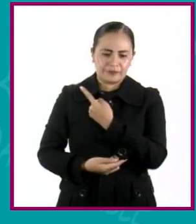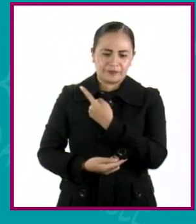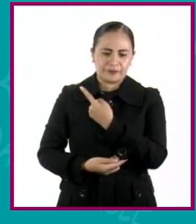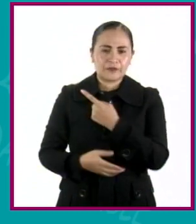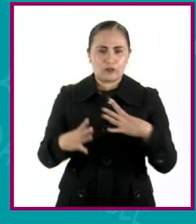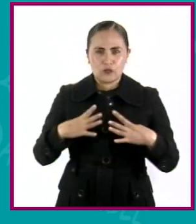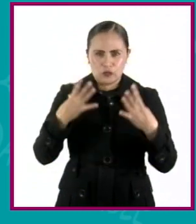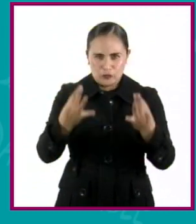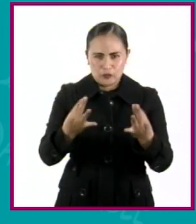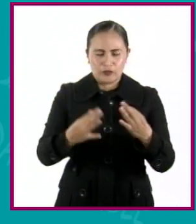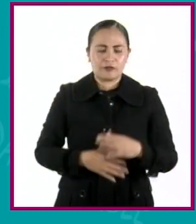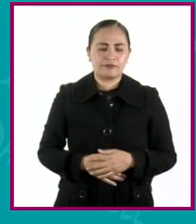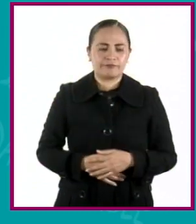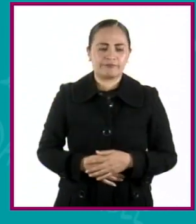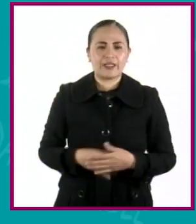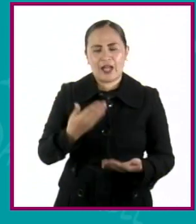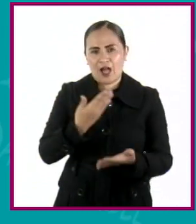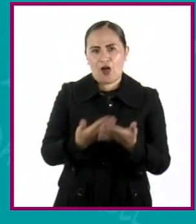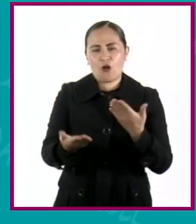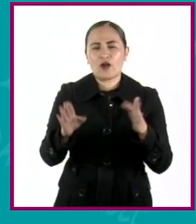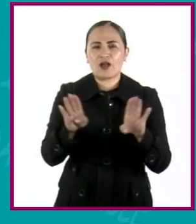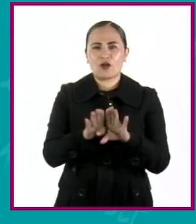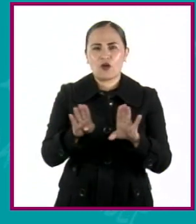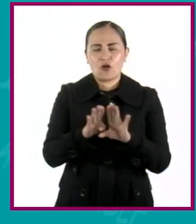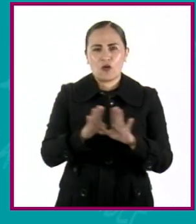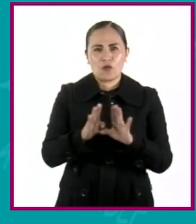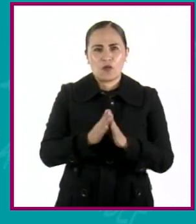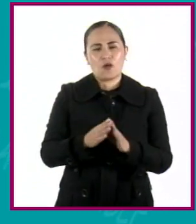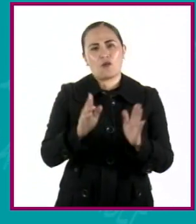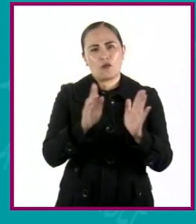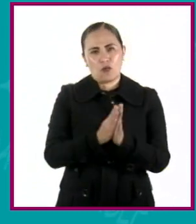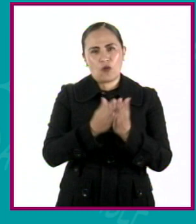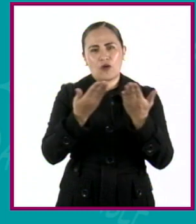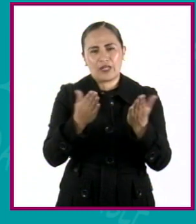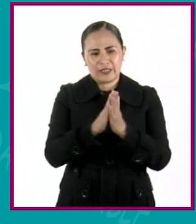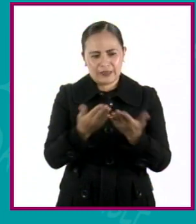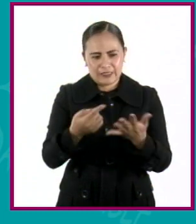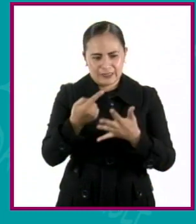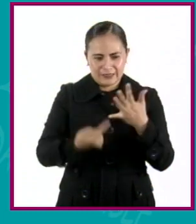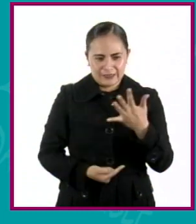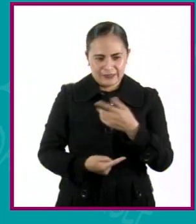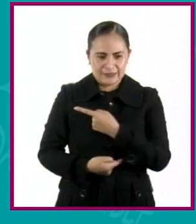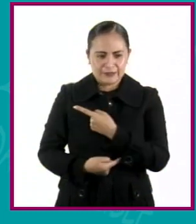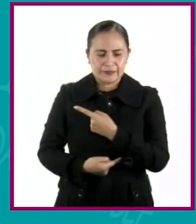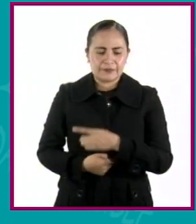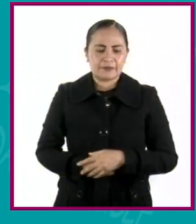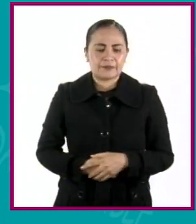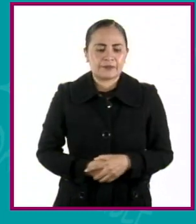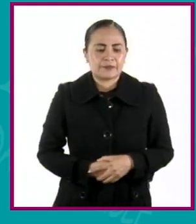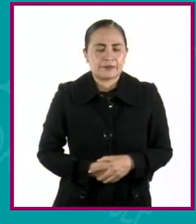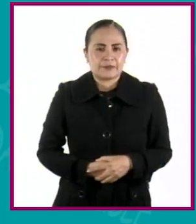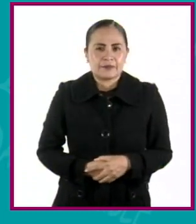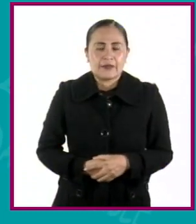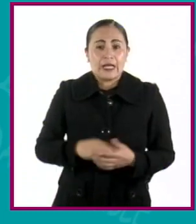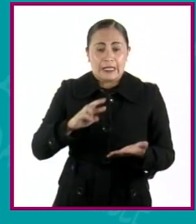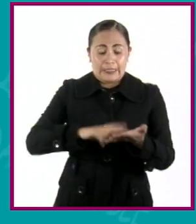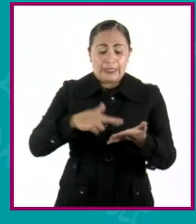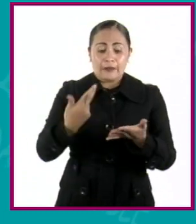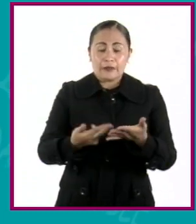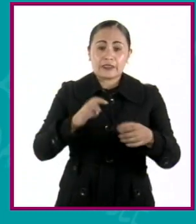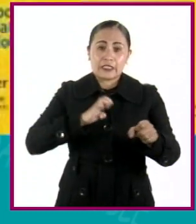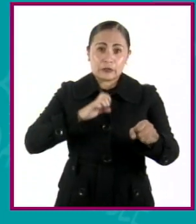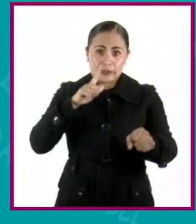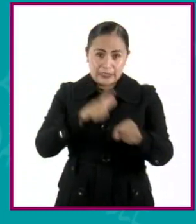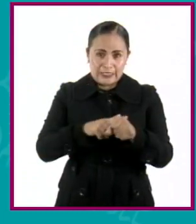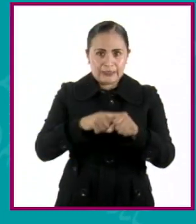Biophysics, conocido en la actualidad como The Bulletin of Mathematical Biology, que fue la primera revista especializada